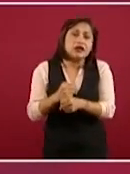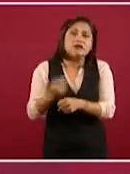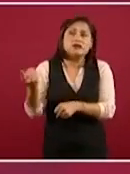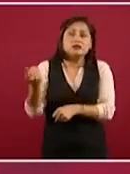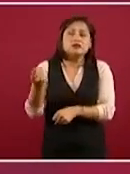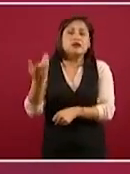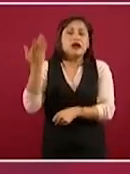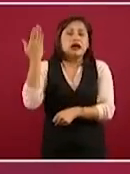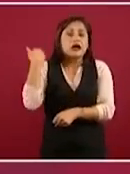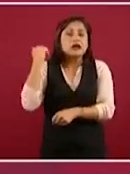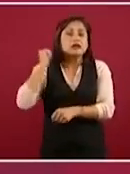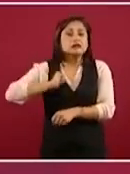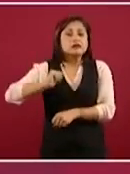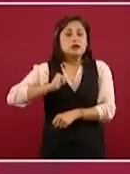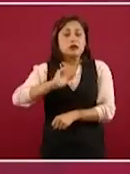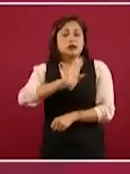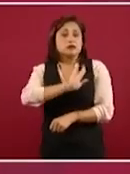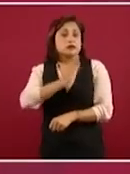España